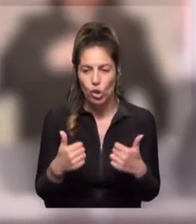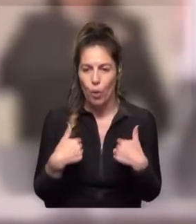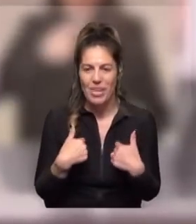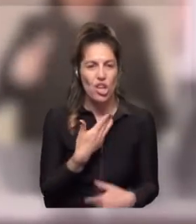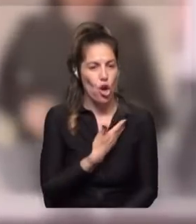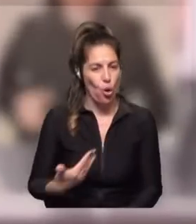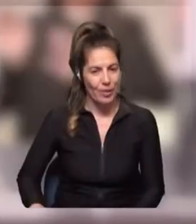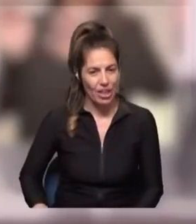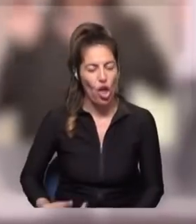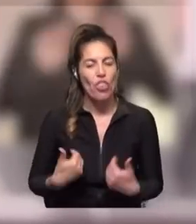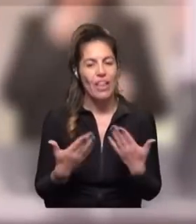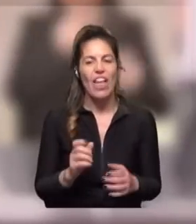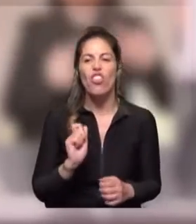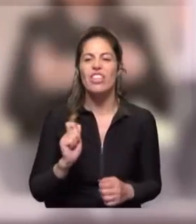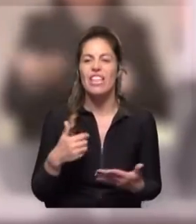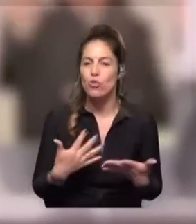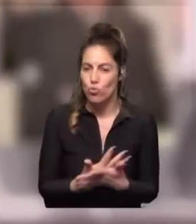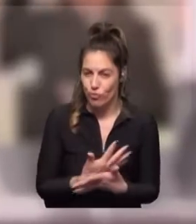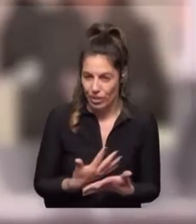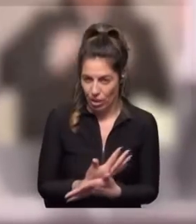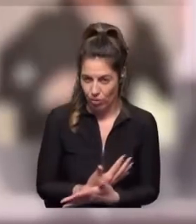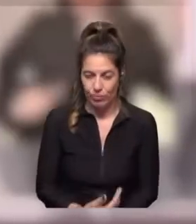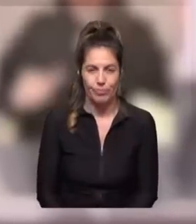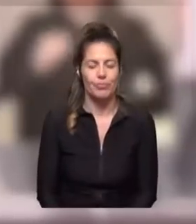del lado de quienes sufrieron